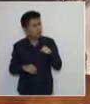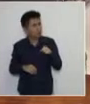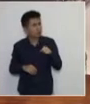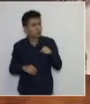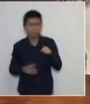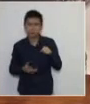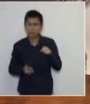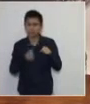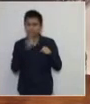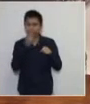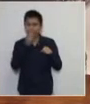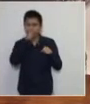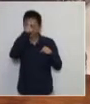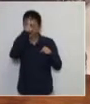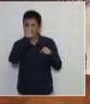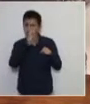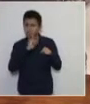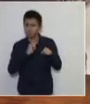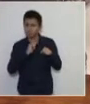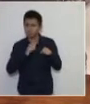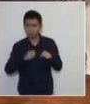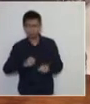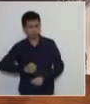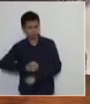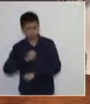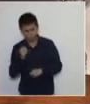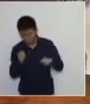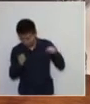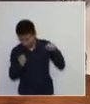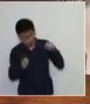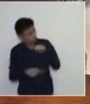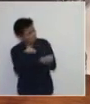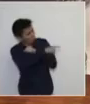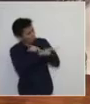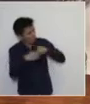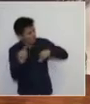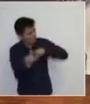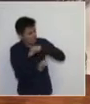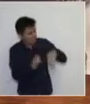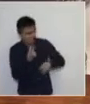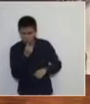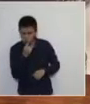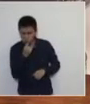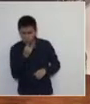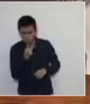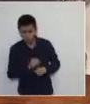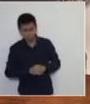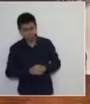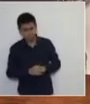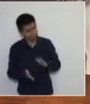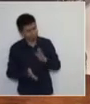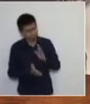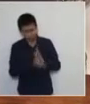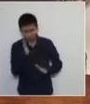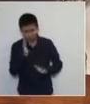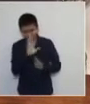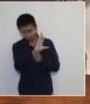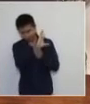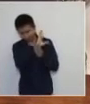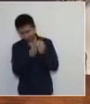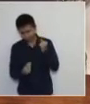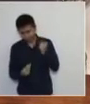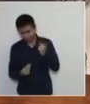como decisión este comandante del cual he referido y ordenó a sus elementos desplegarse del lugar de los hechos